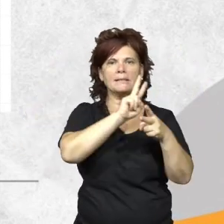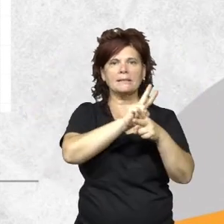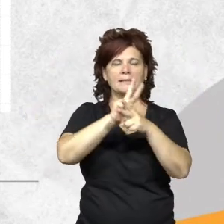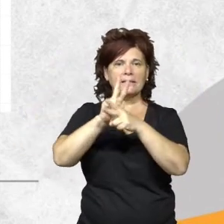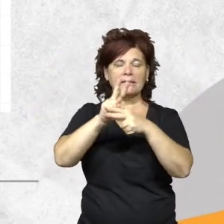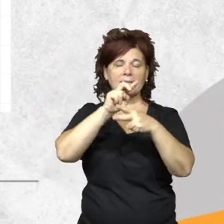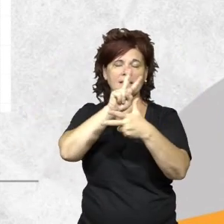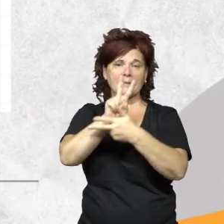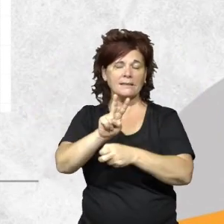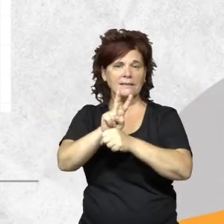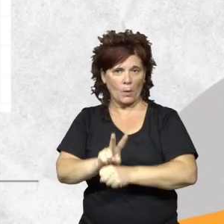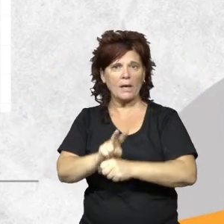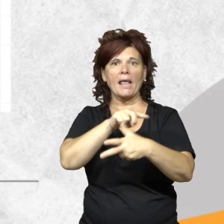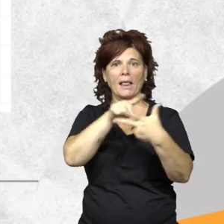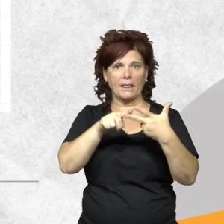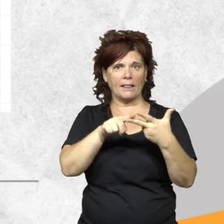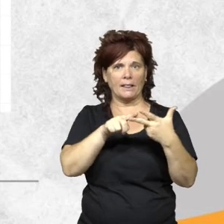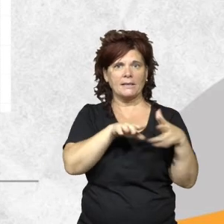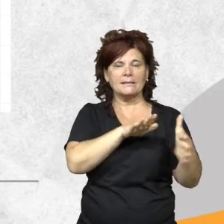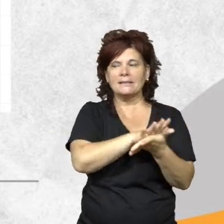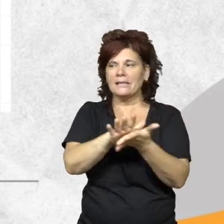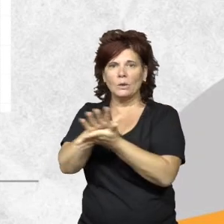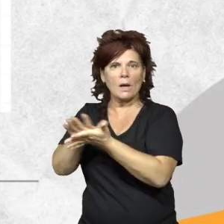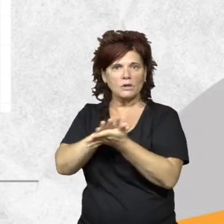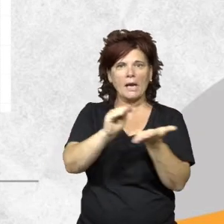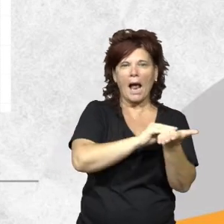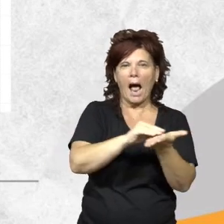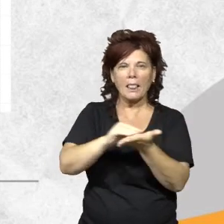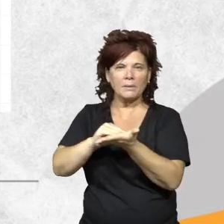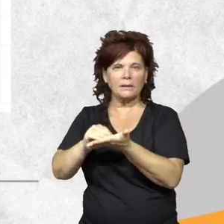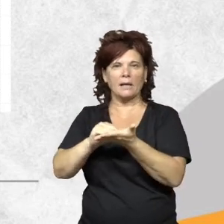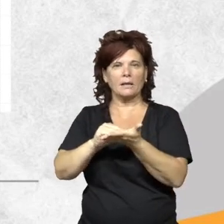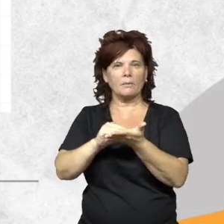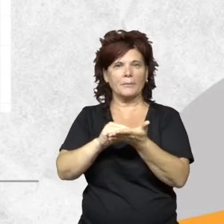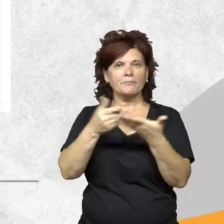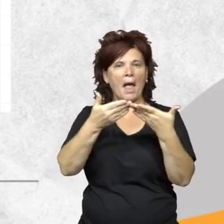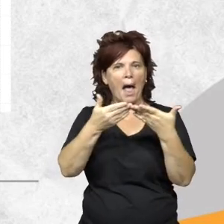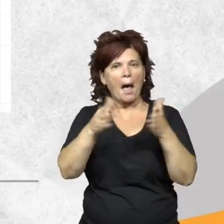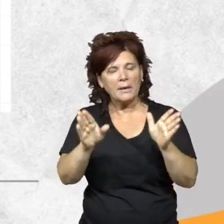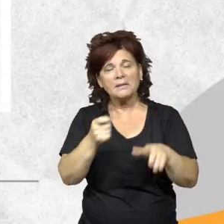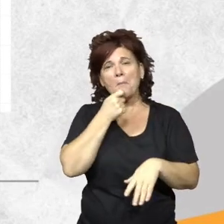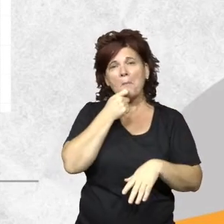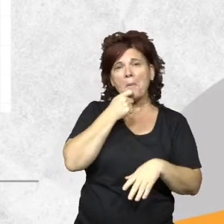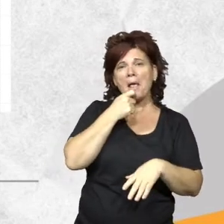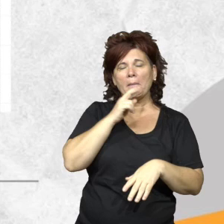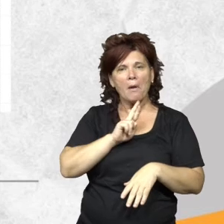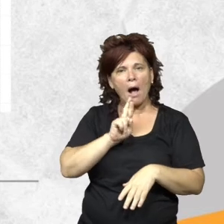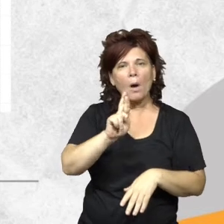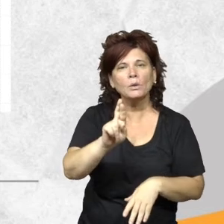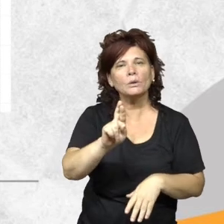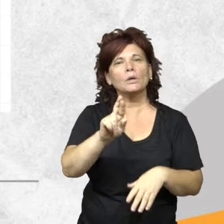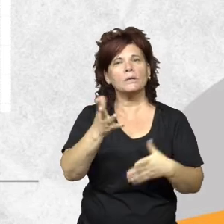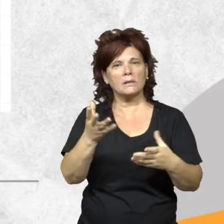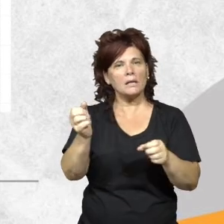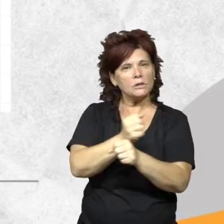cada uno de estos actos administrativos, ya sea de habilitación, como por ejemplo las licencias, las autorizaciones,